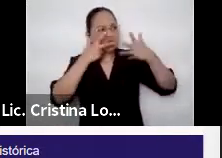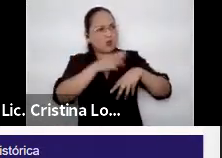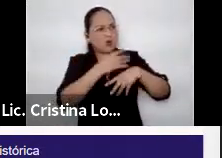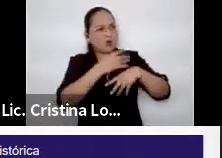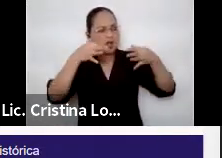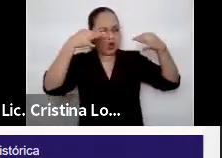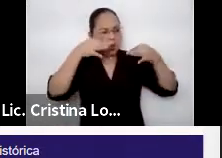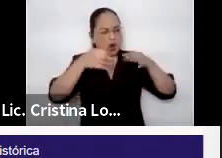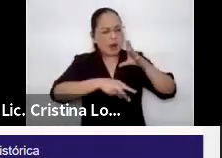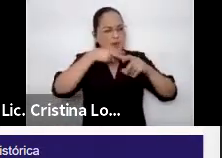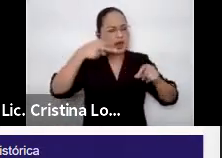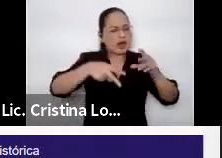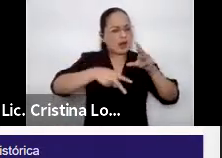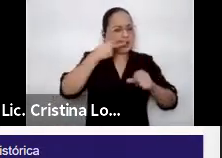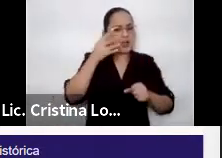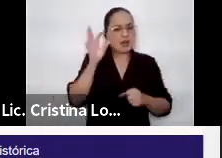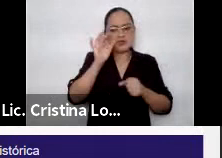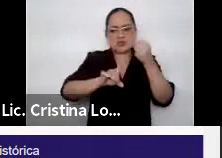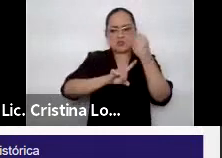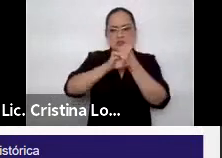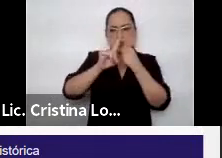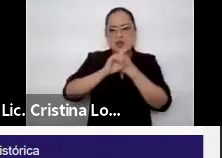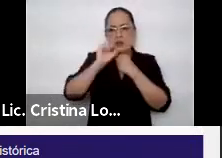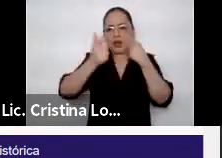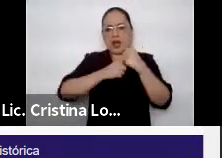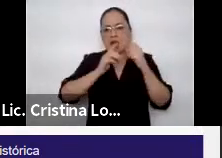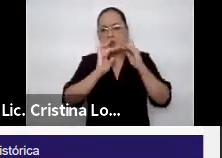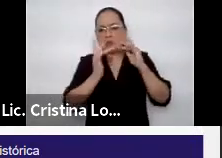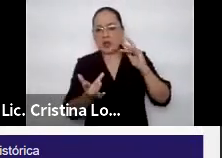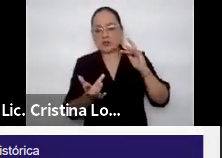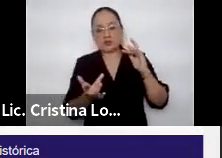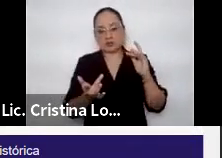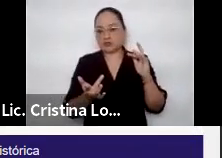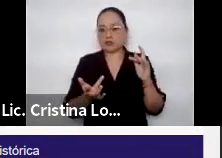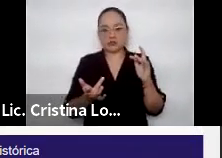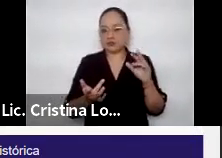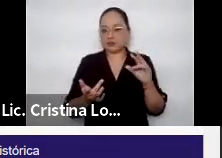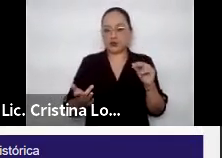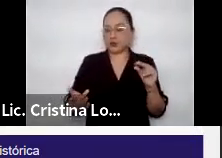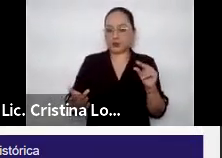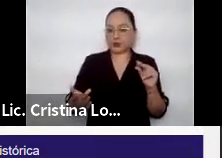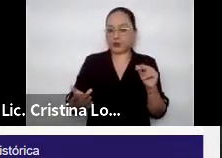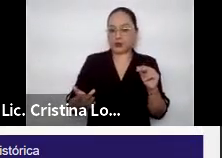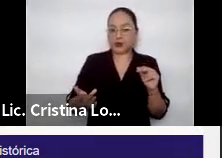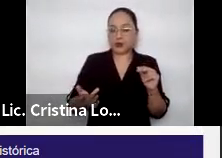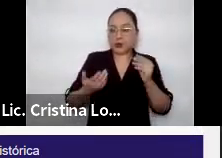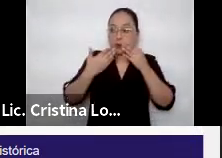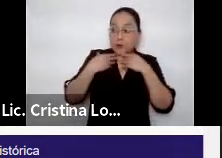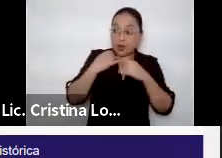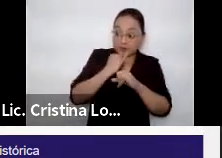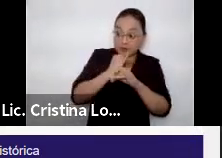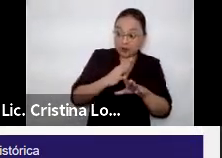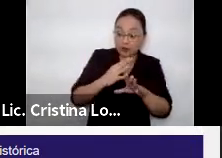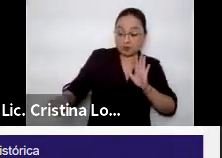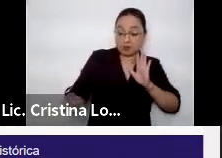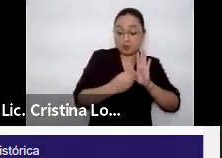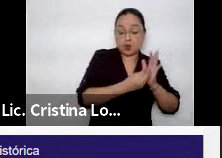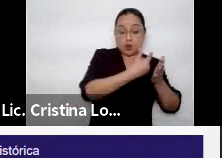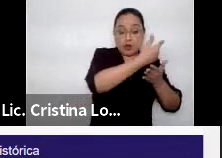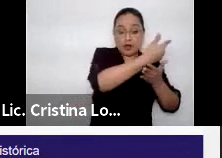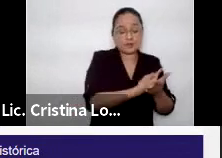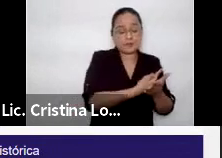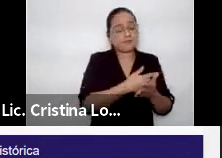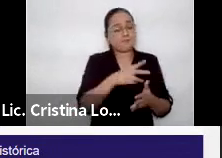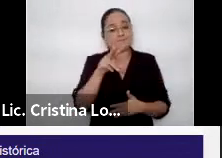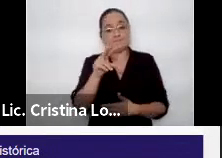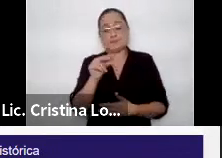en blanco, tal vez hay algún problema para su visualización. No, si no hay información, no se incorpora